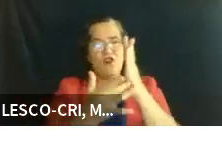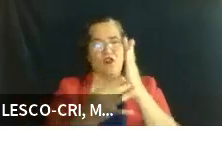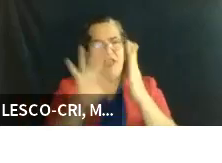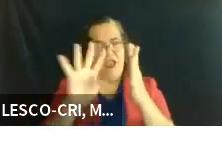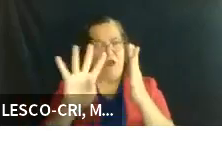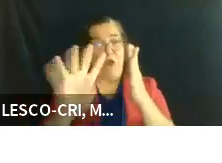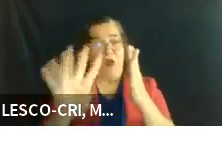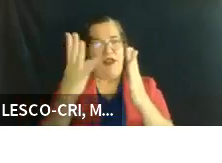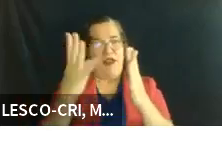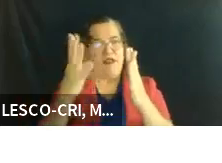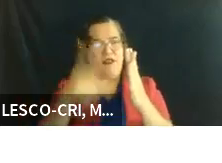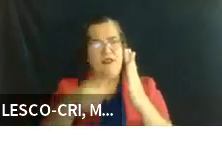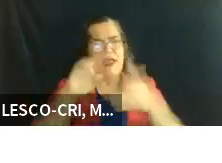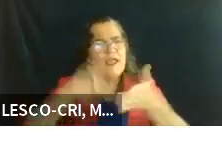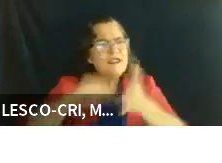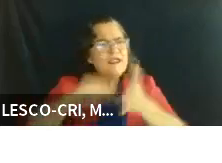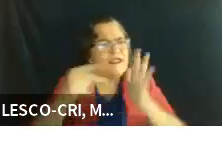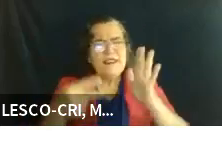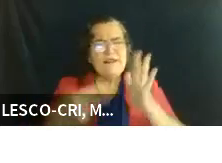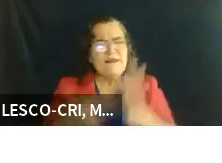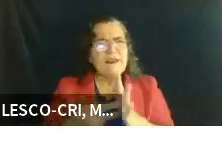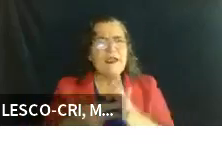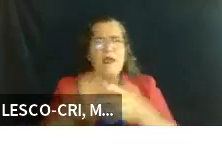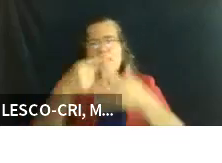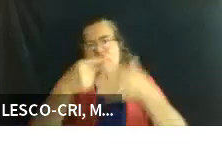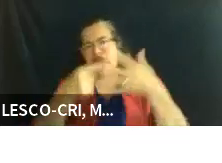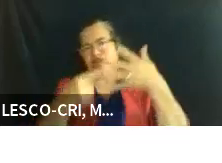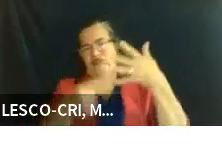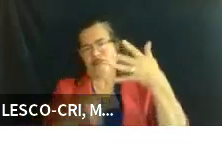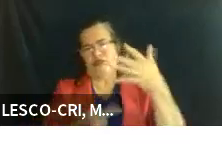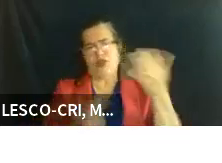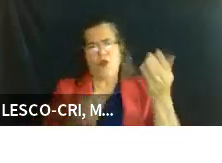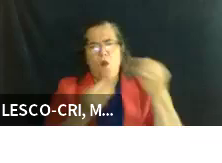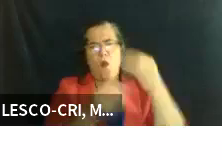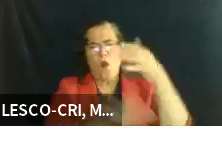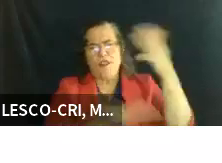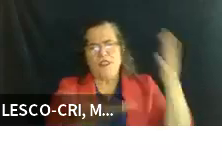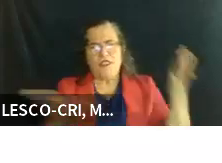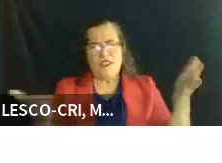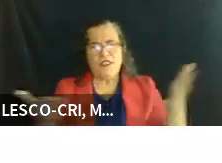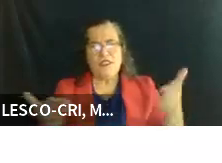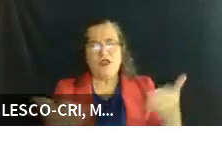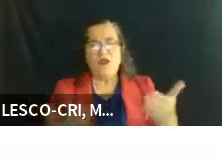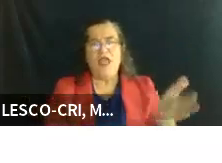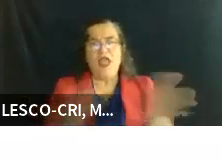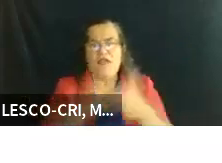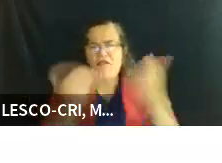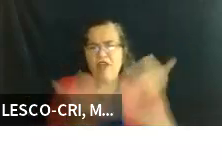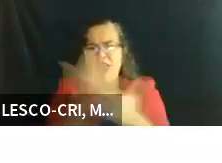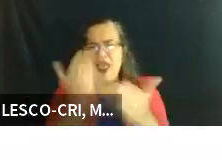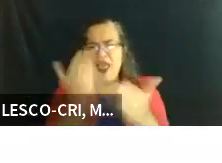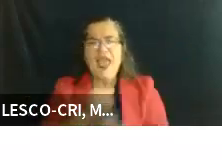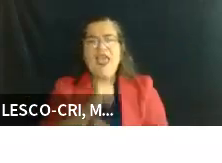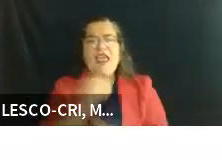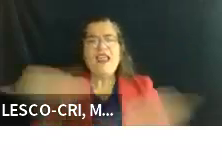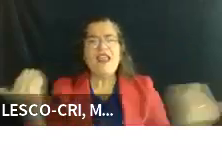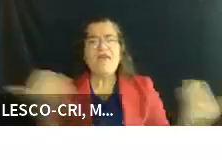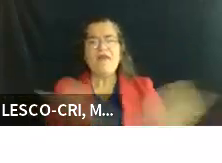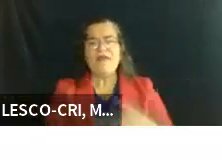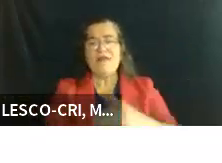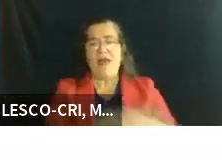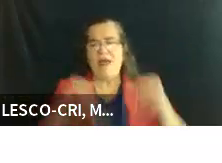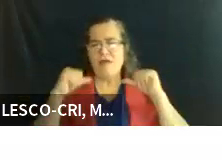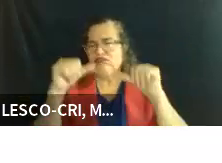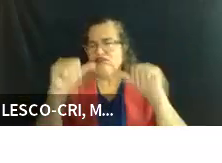ello conlleva con una renovación ilimitada del conocimiento y, por supuesto, de